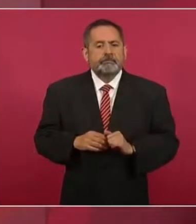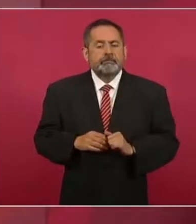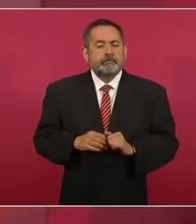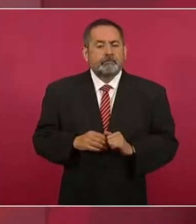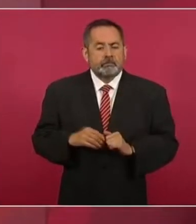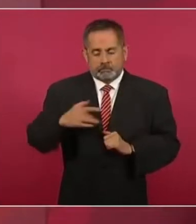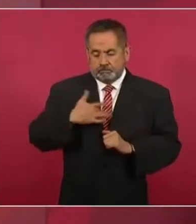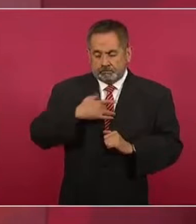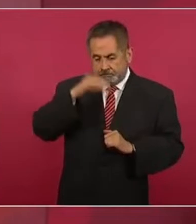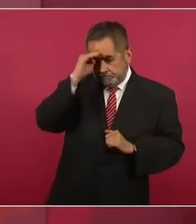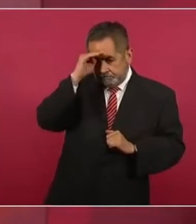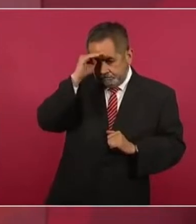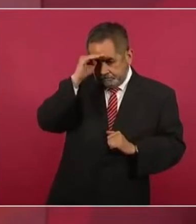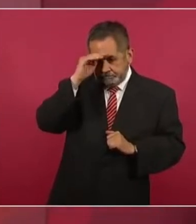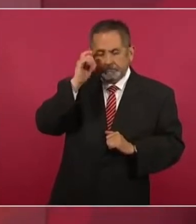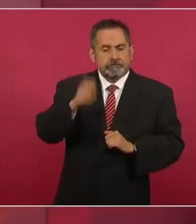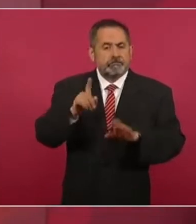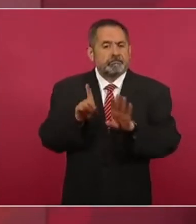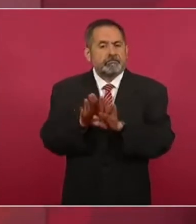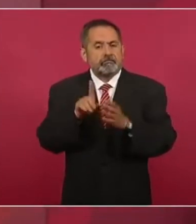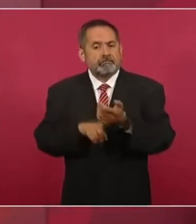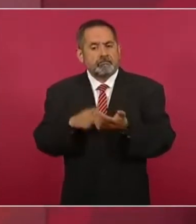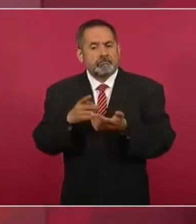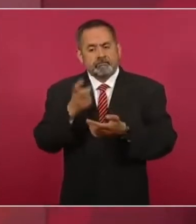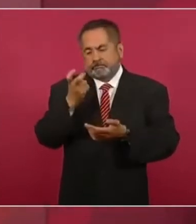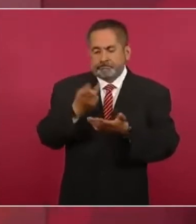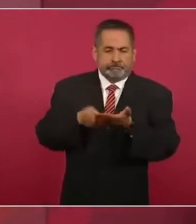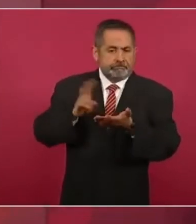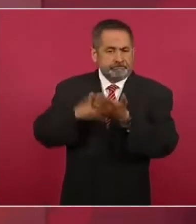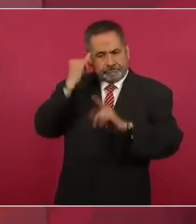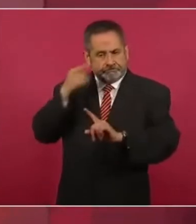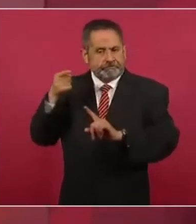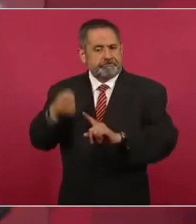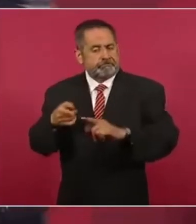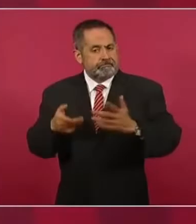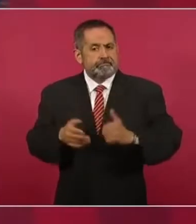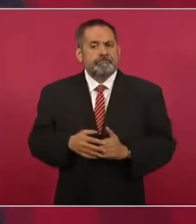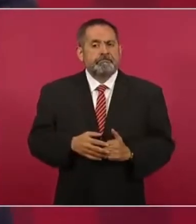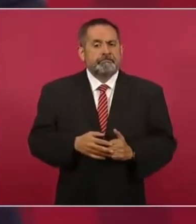una medida que tomamos fue en ese sentido. Y ahora